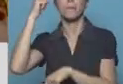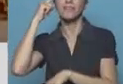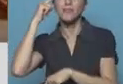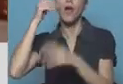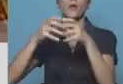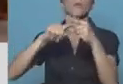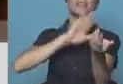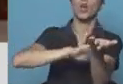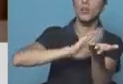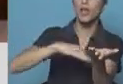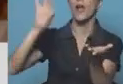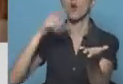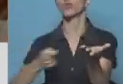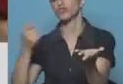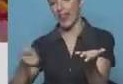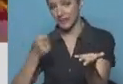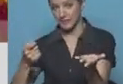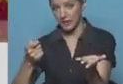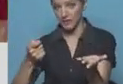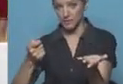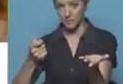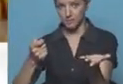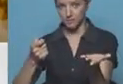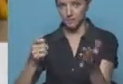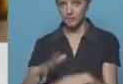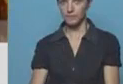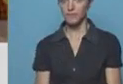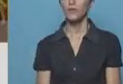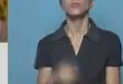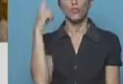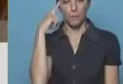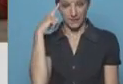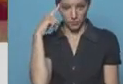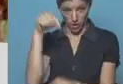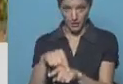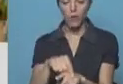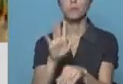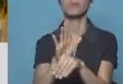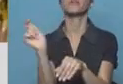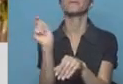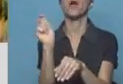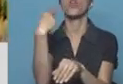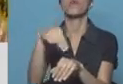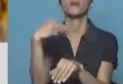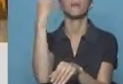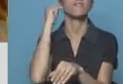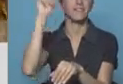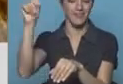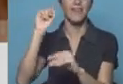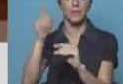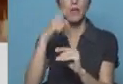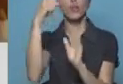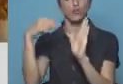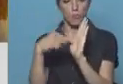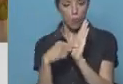progresistas o socialistas del mundo, creo que este noviembre francés también marca un punto de inflexión